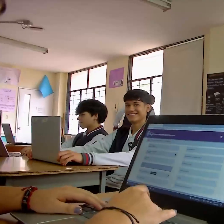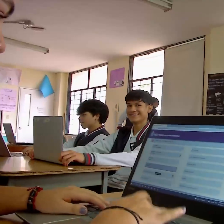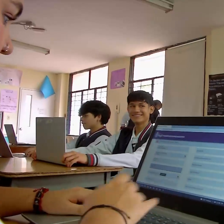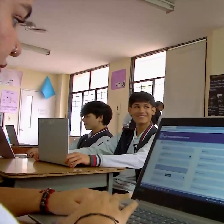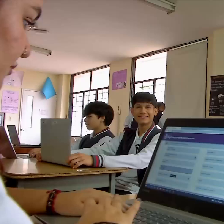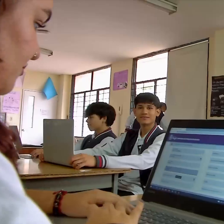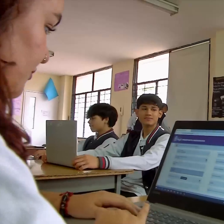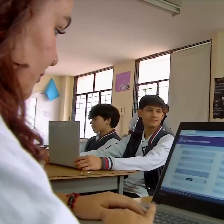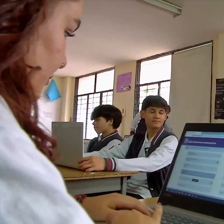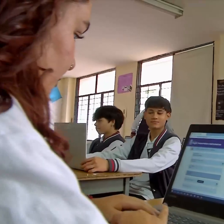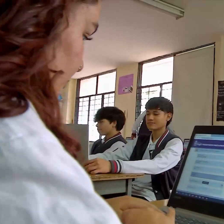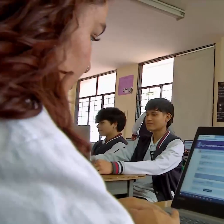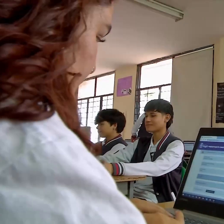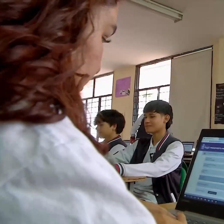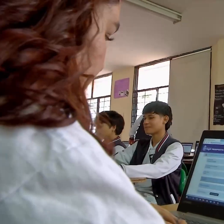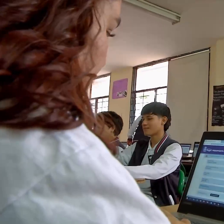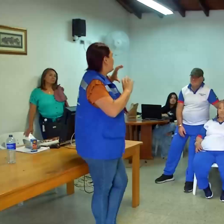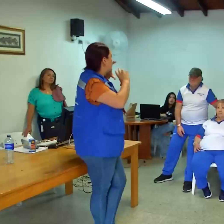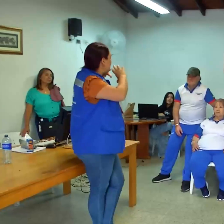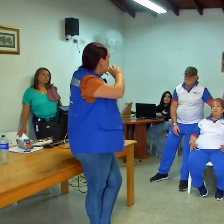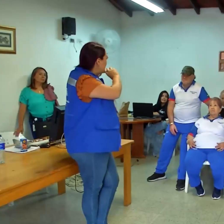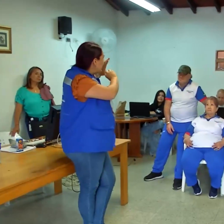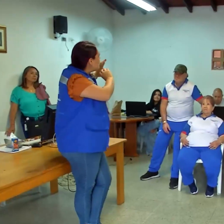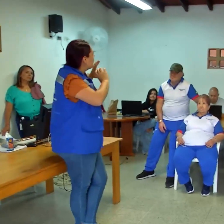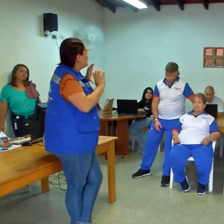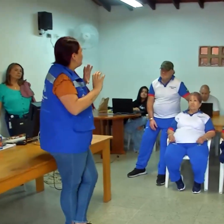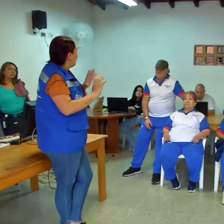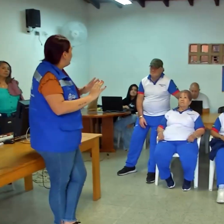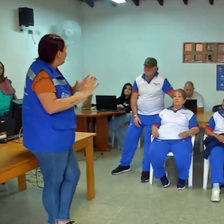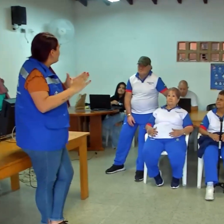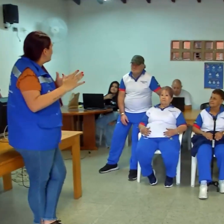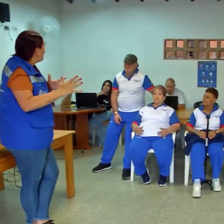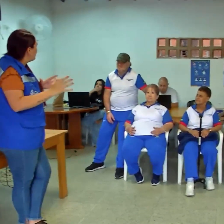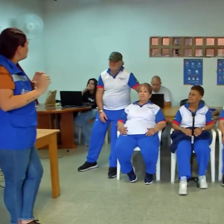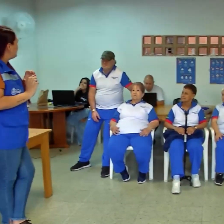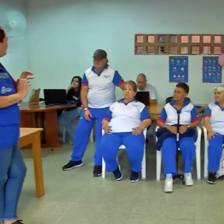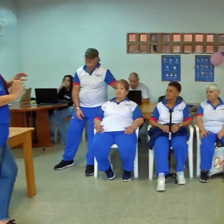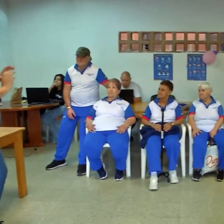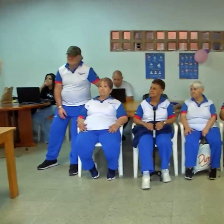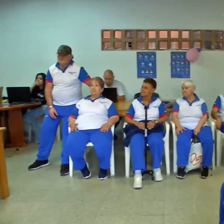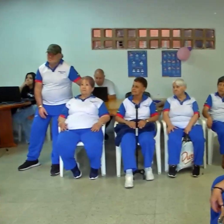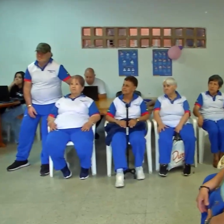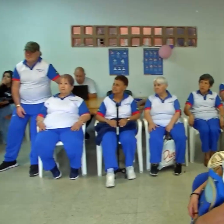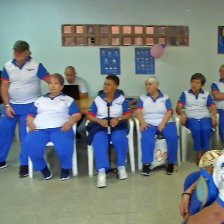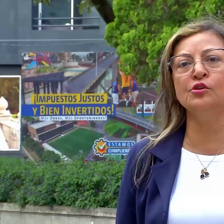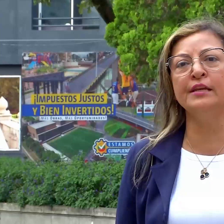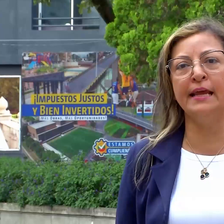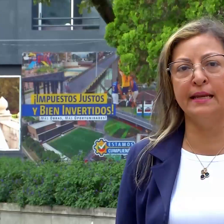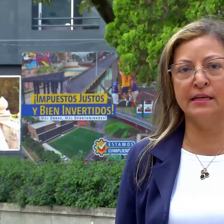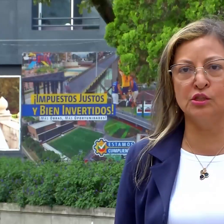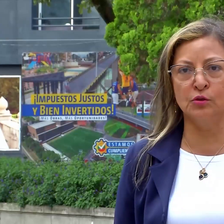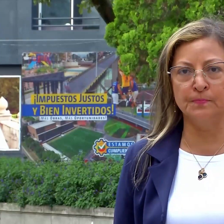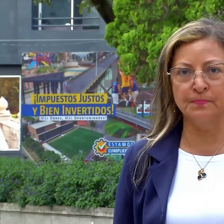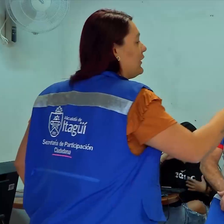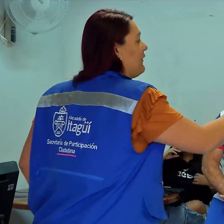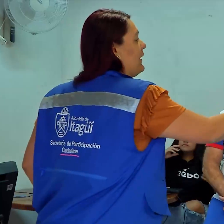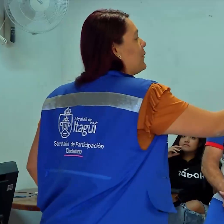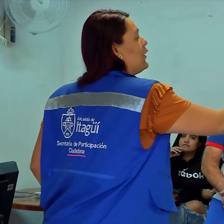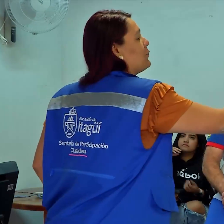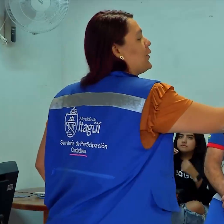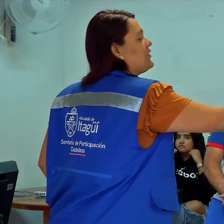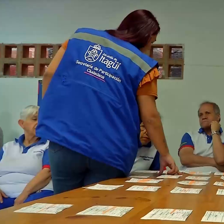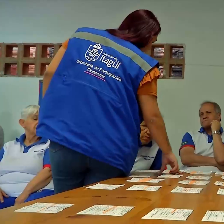fecha hemos ejecutado la de la socialización, la priorización, la viabilización y la elección.